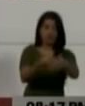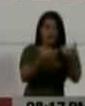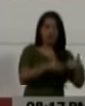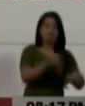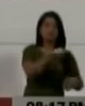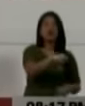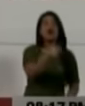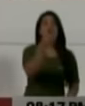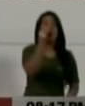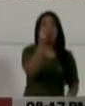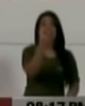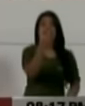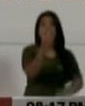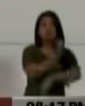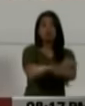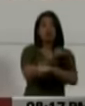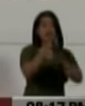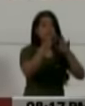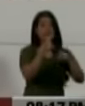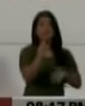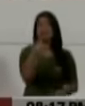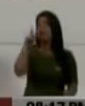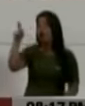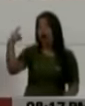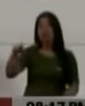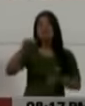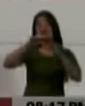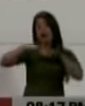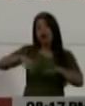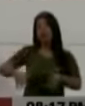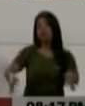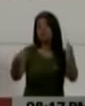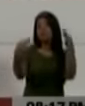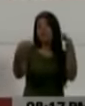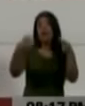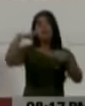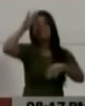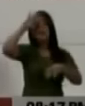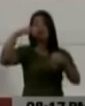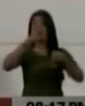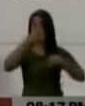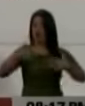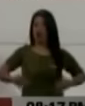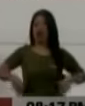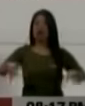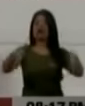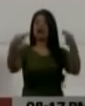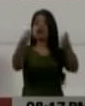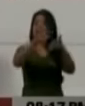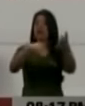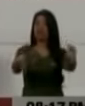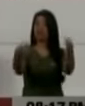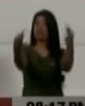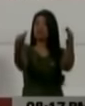La carta del Papa se convirtió como la carta aquella de que aquí está la renuncia del comandante Chávez, tenemos nuevo presidente, aquí está, pero nadie la